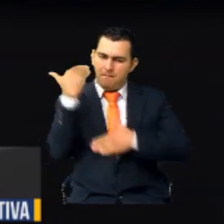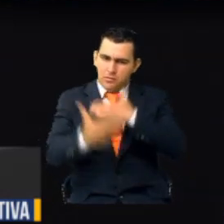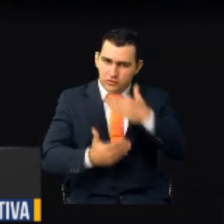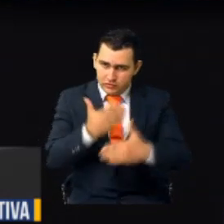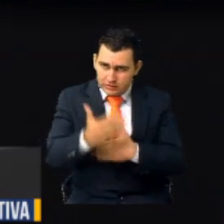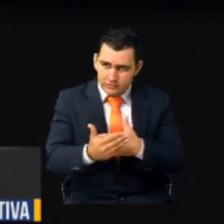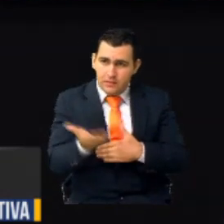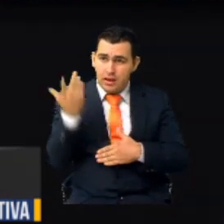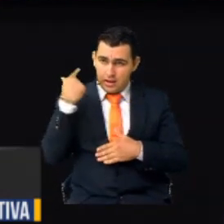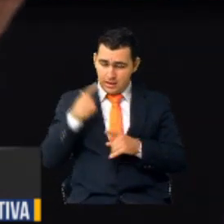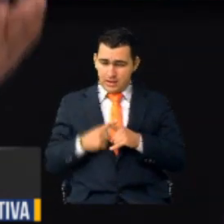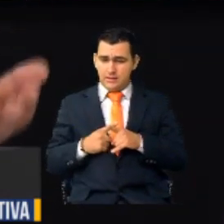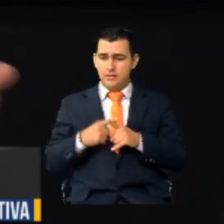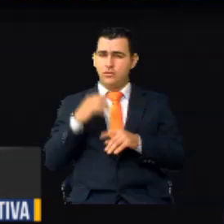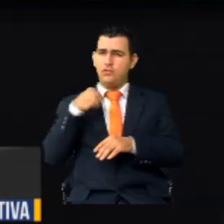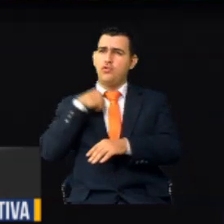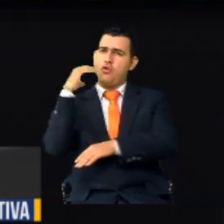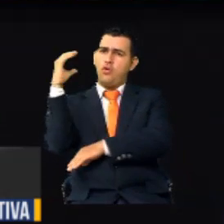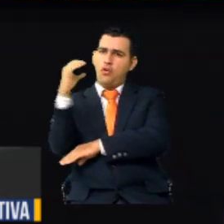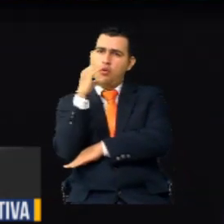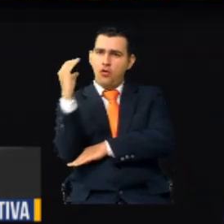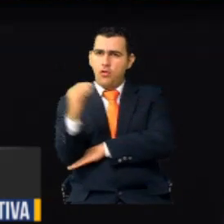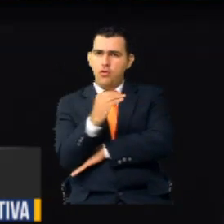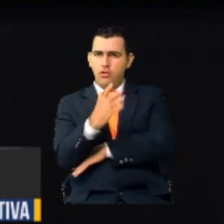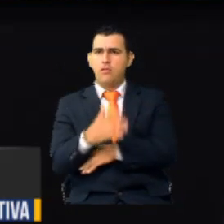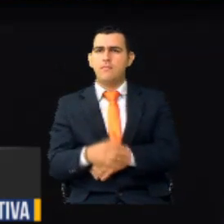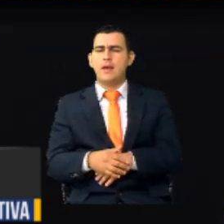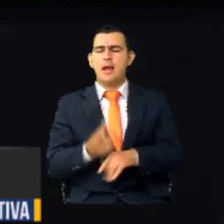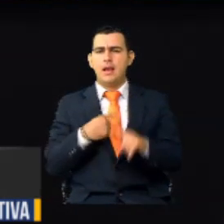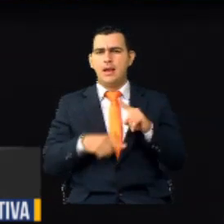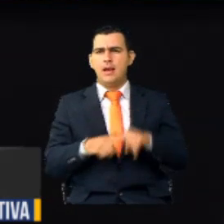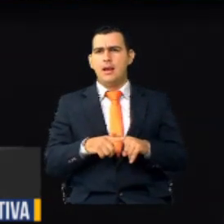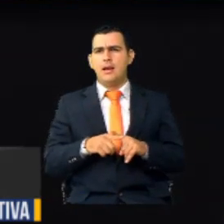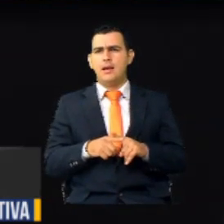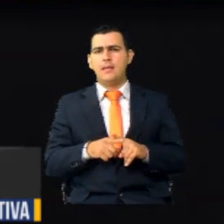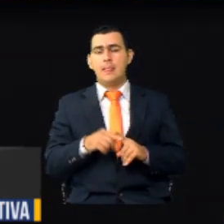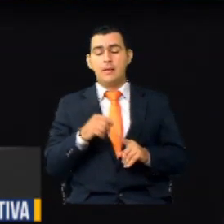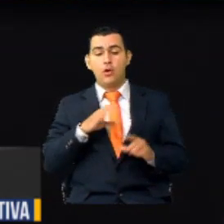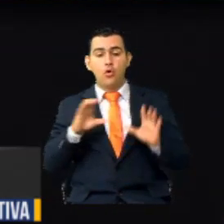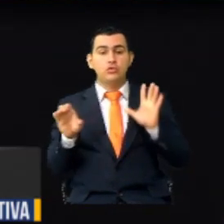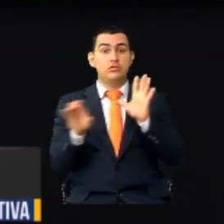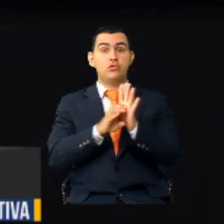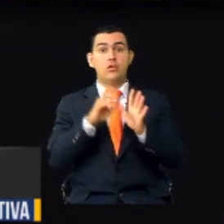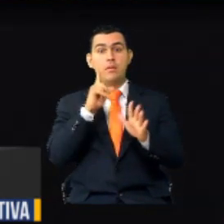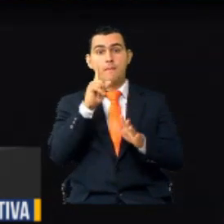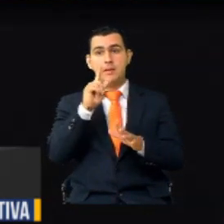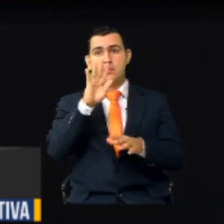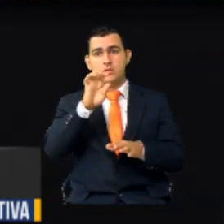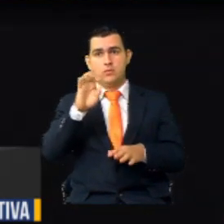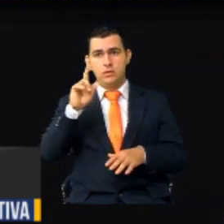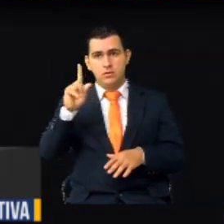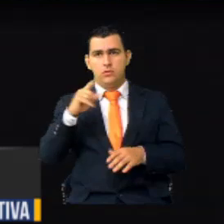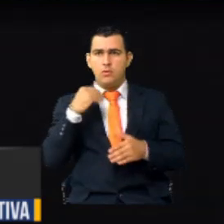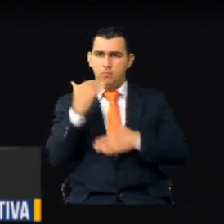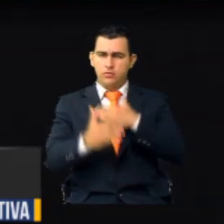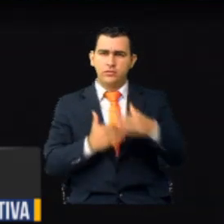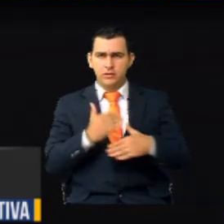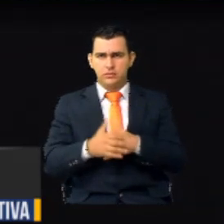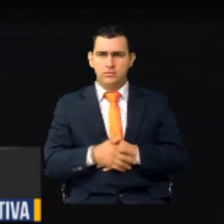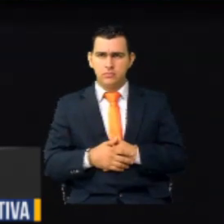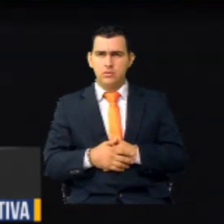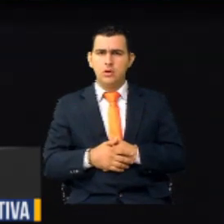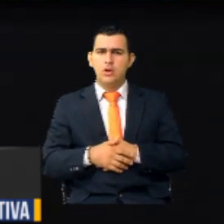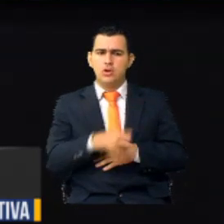al país, a Colombia y a ustedes, que nos permite hoy estar aquí en democracia, la Constitución del 91, fue fruto de nuestro proceso. No le